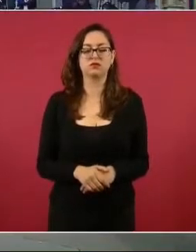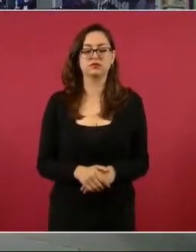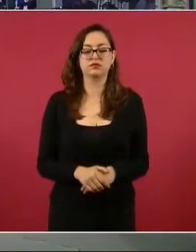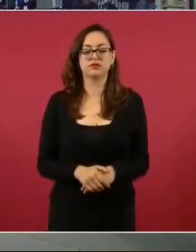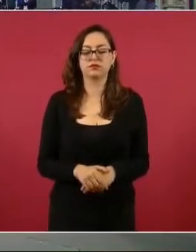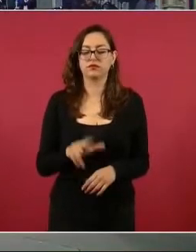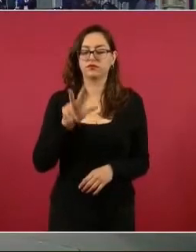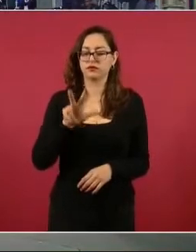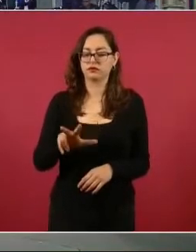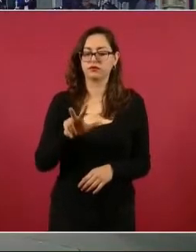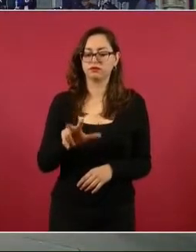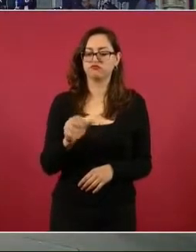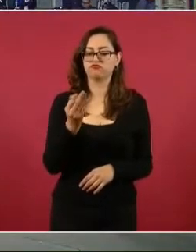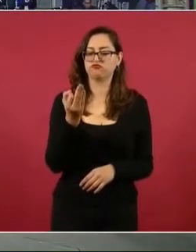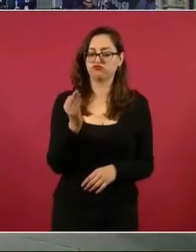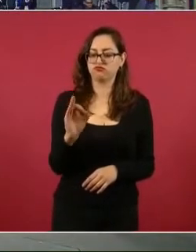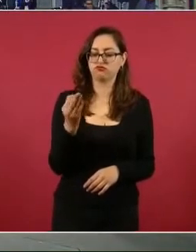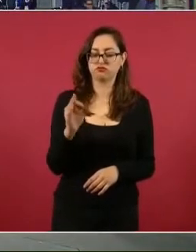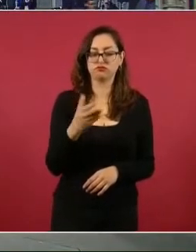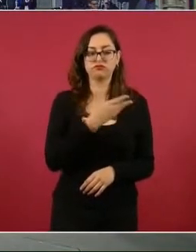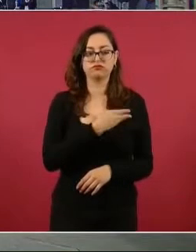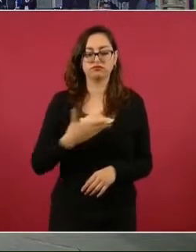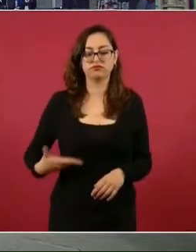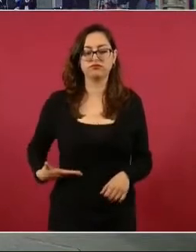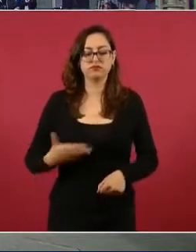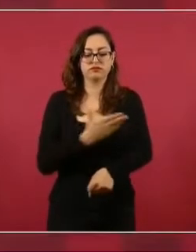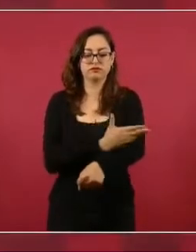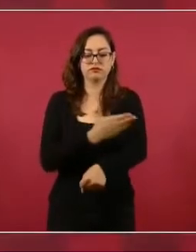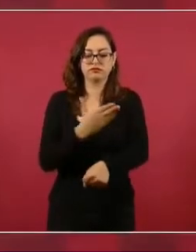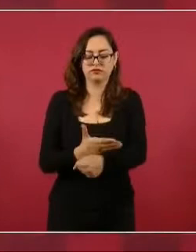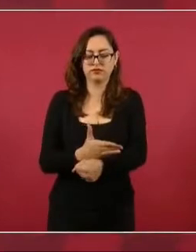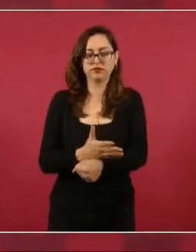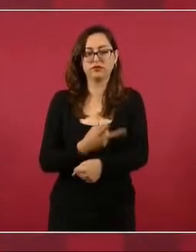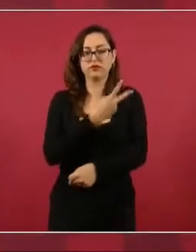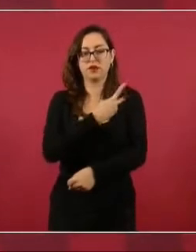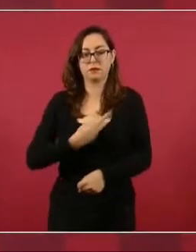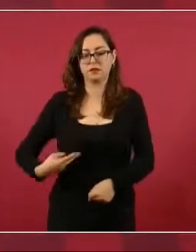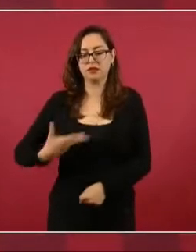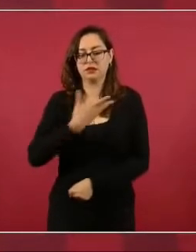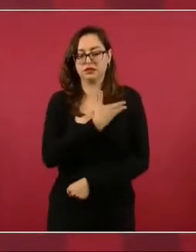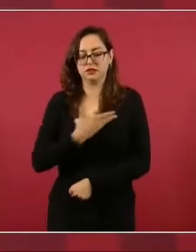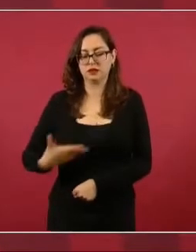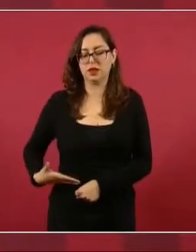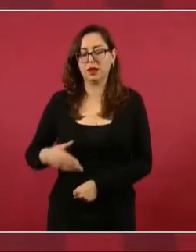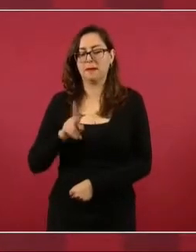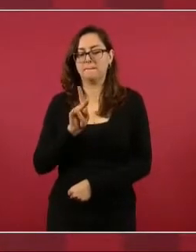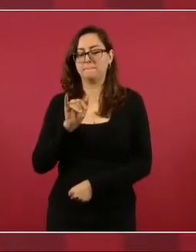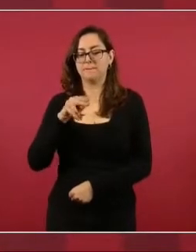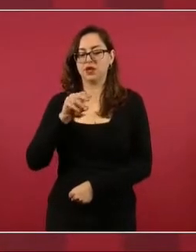18 de febrero, a él y al vicepresidente, José María Pino Suárez,